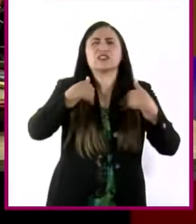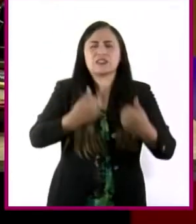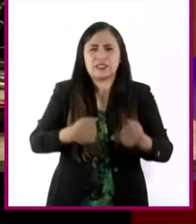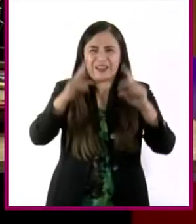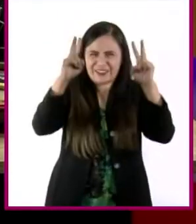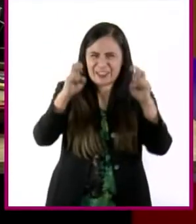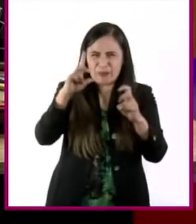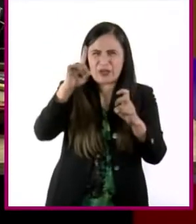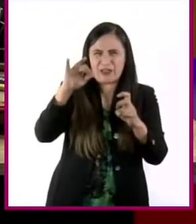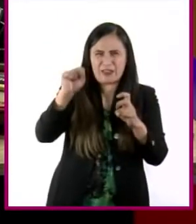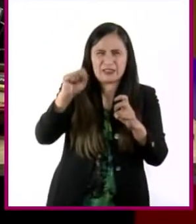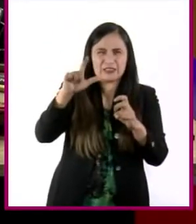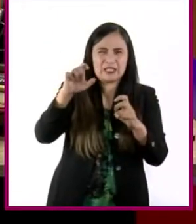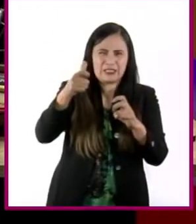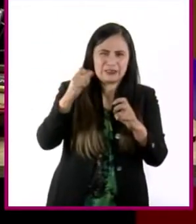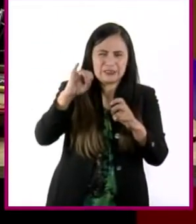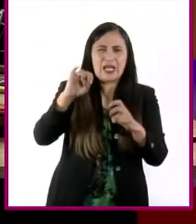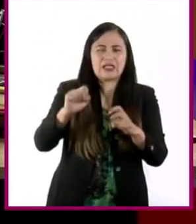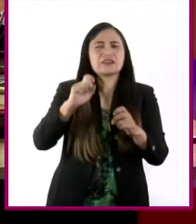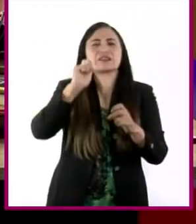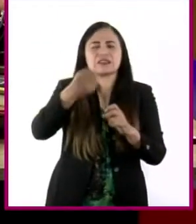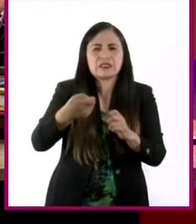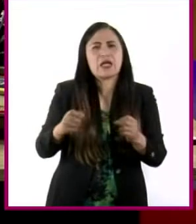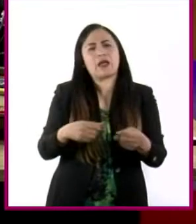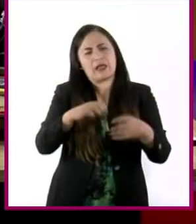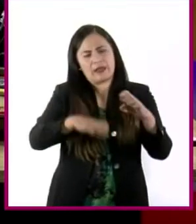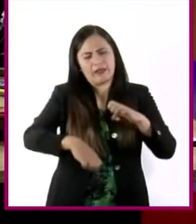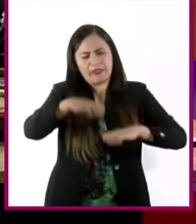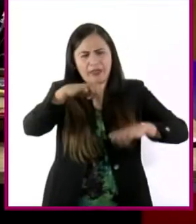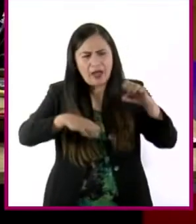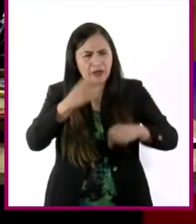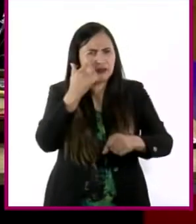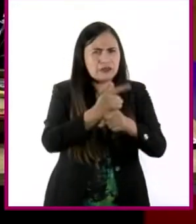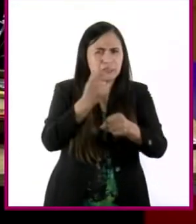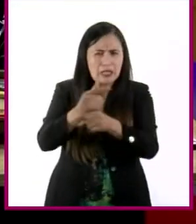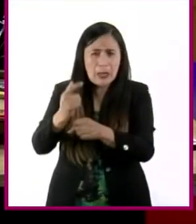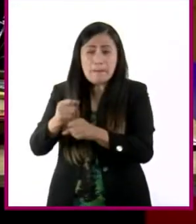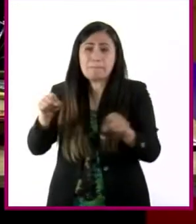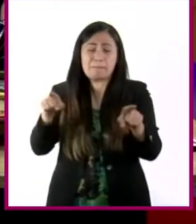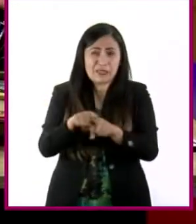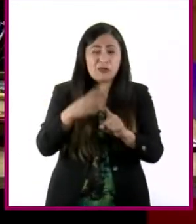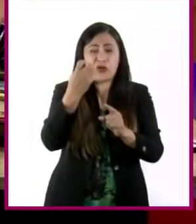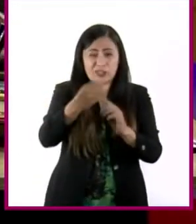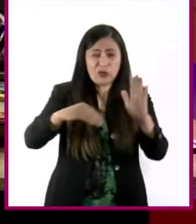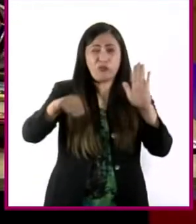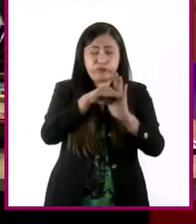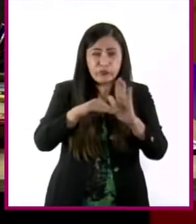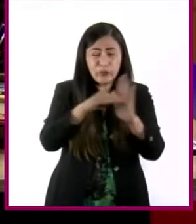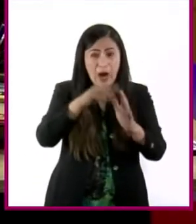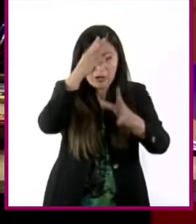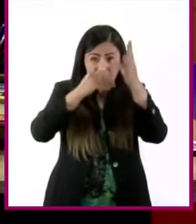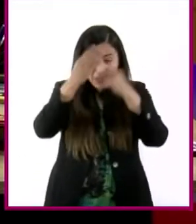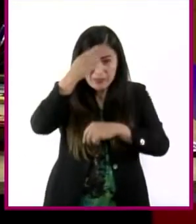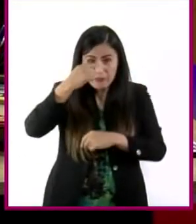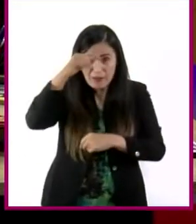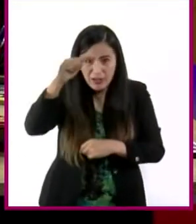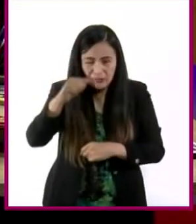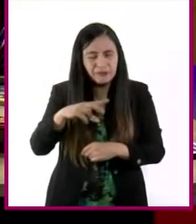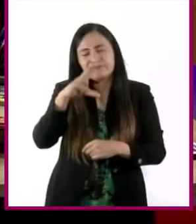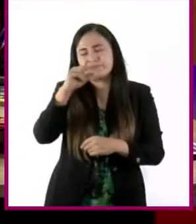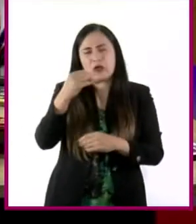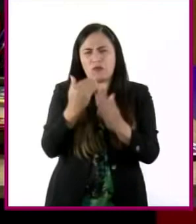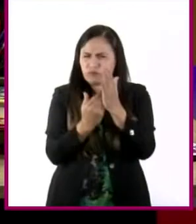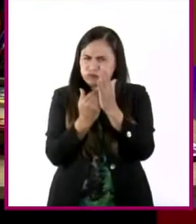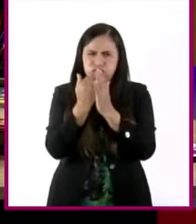identificar las edades escolares tempranas y que se considerara como una dificultad en el aprendizaje de la lectura y la escritura, que no impide el